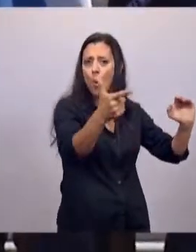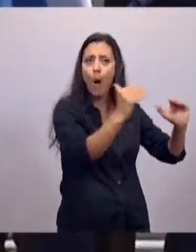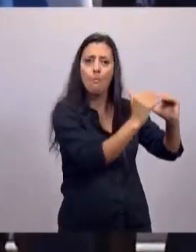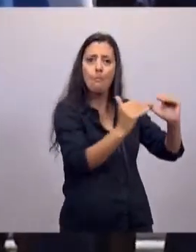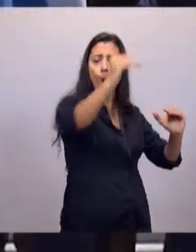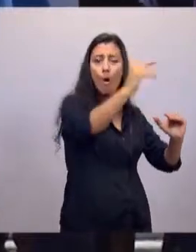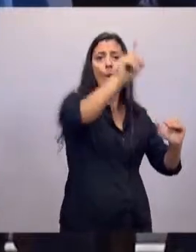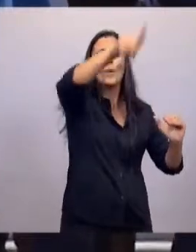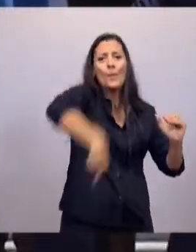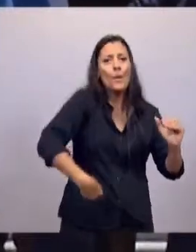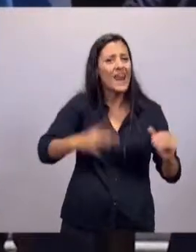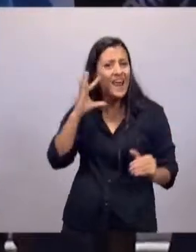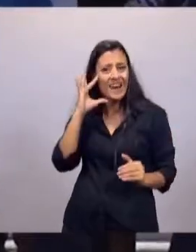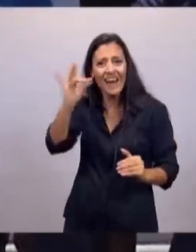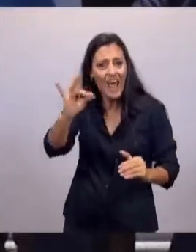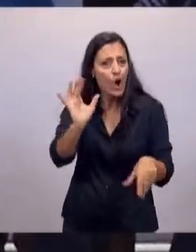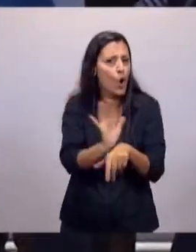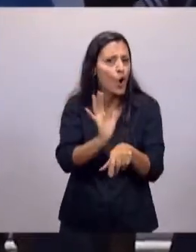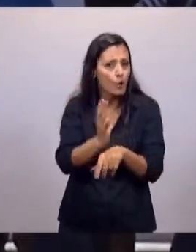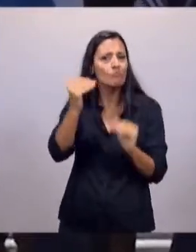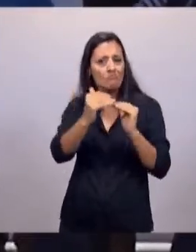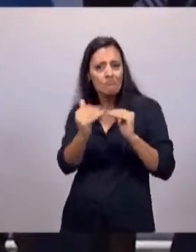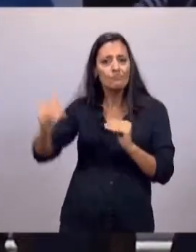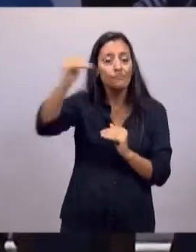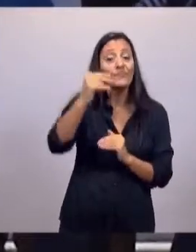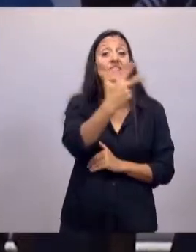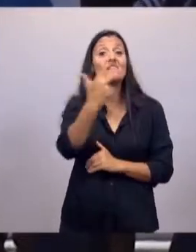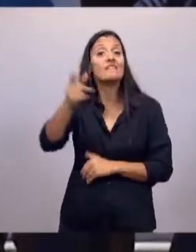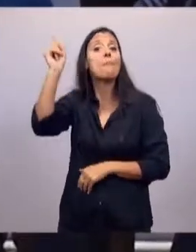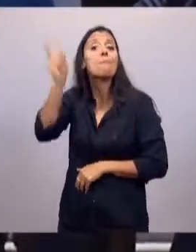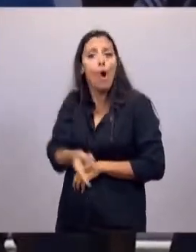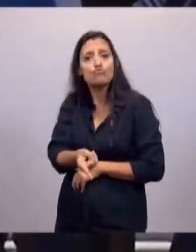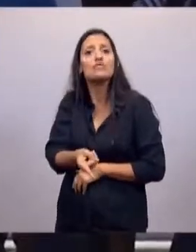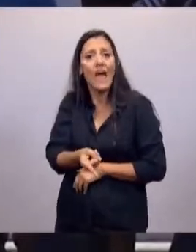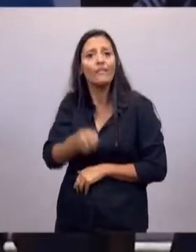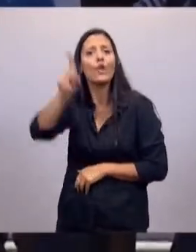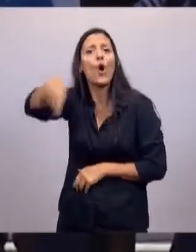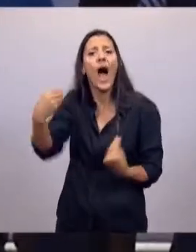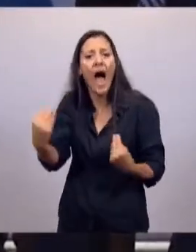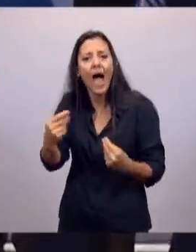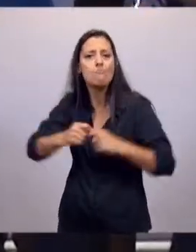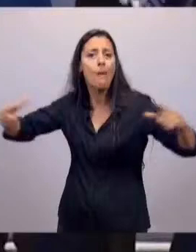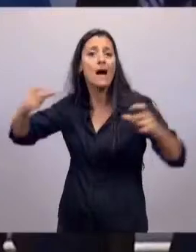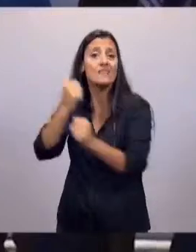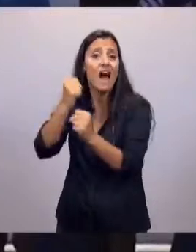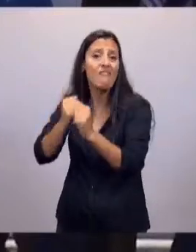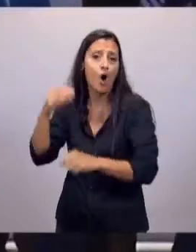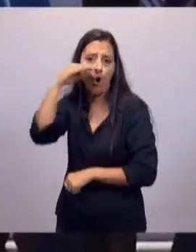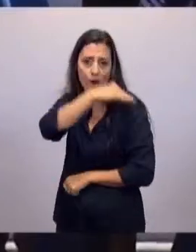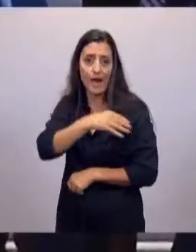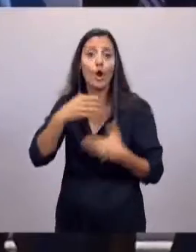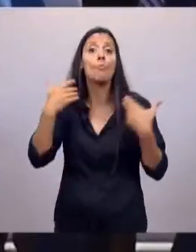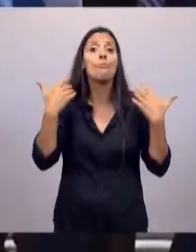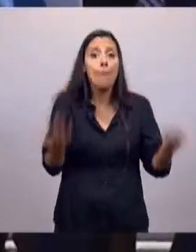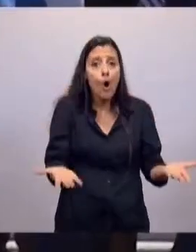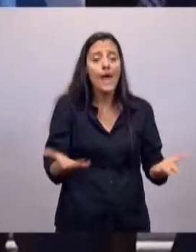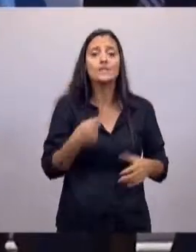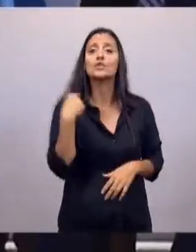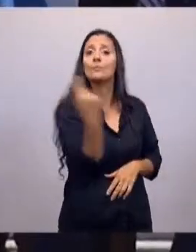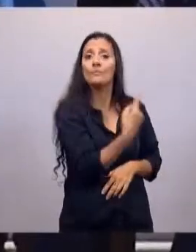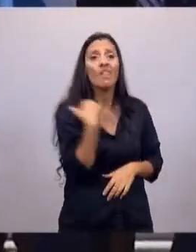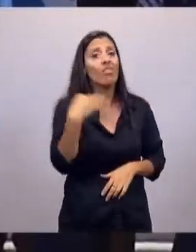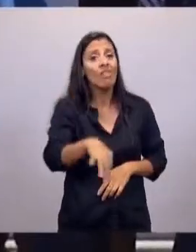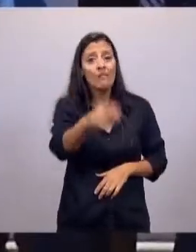a la locura que el mismo es superado en un 33% por el empleo informal. Por ello, no